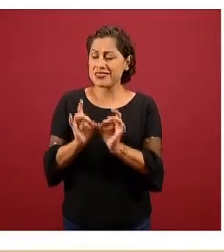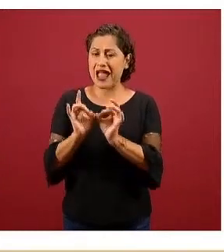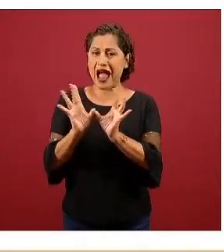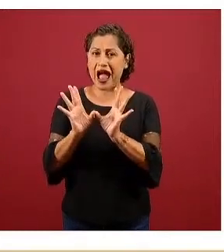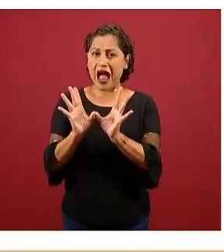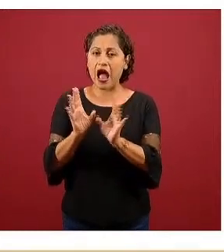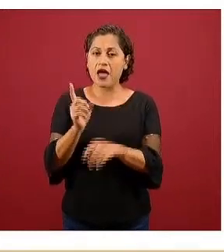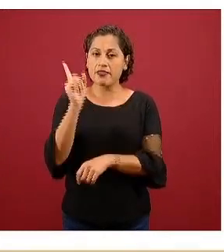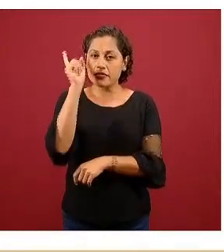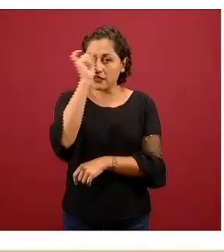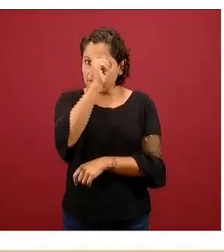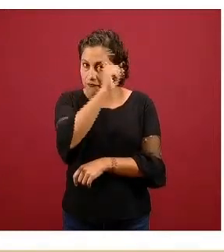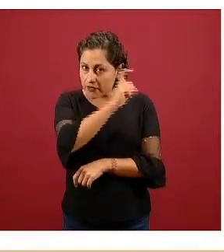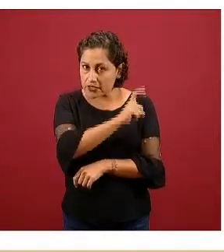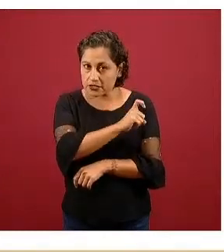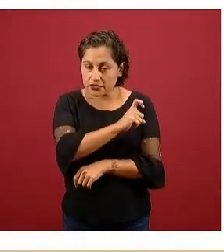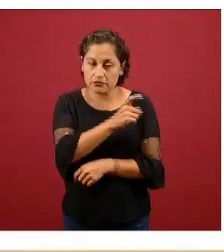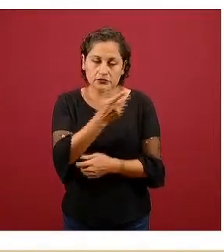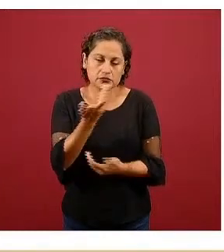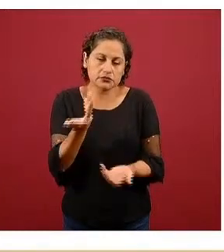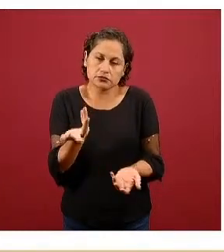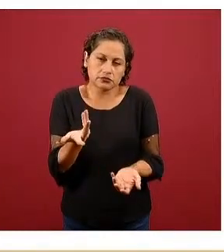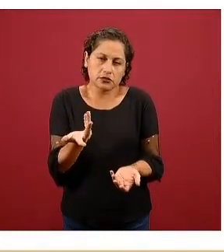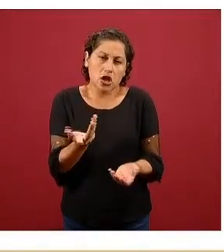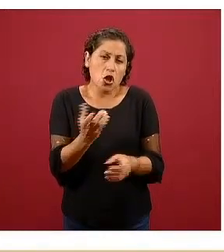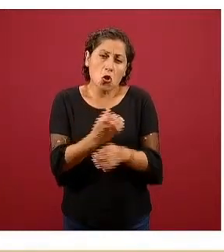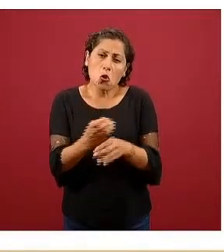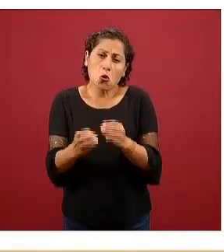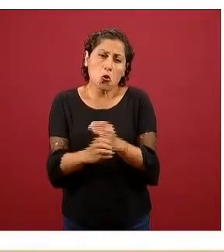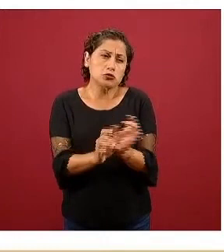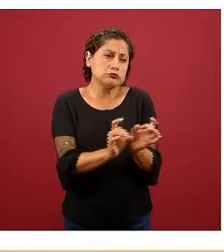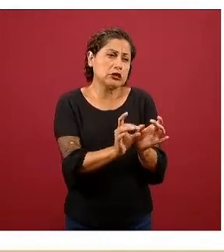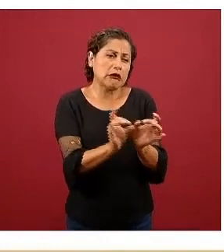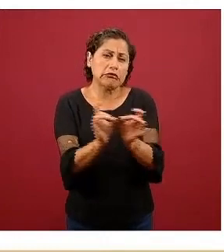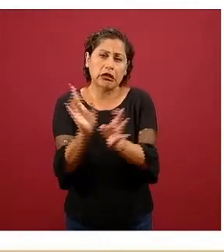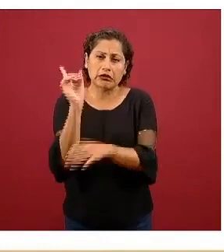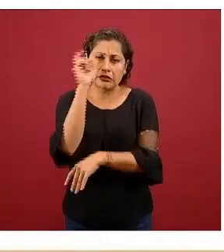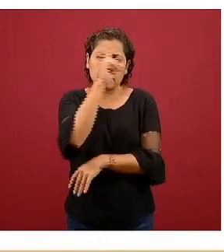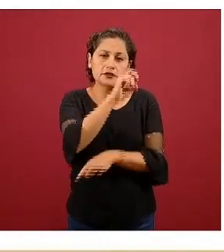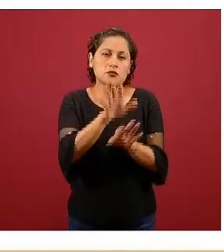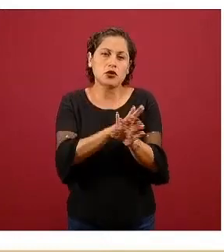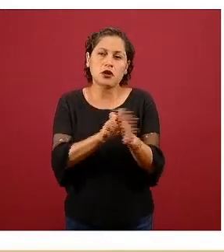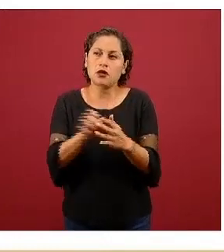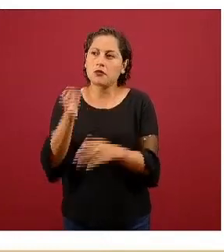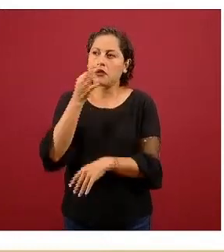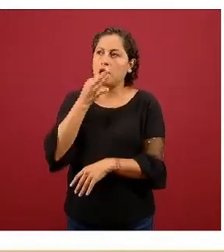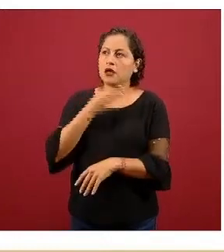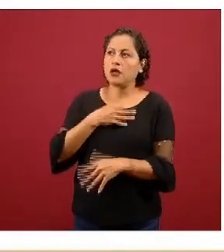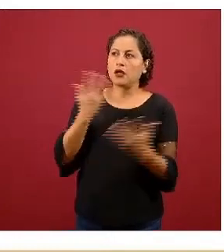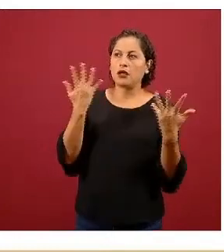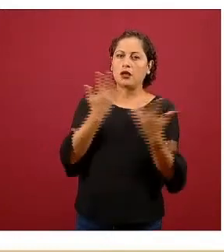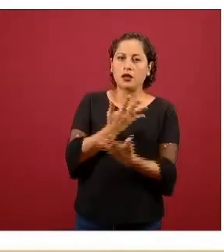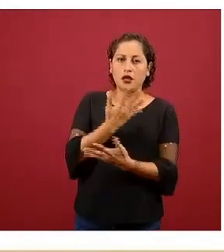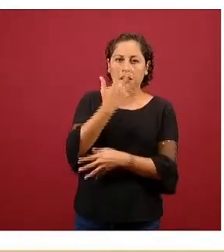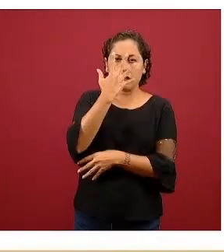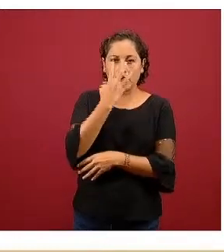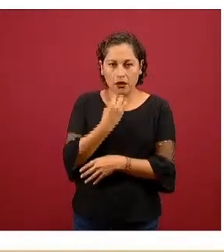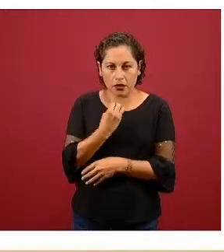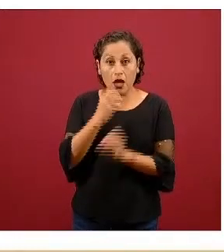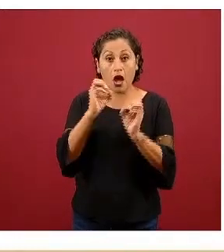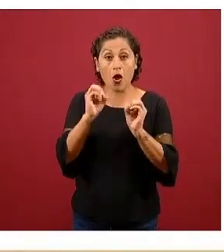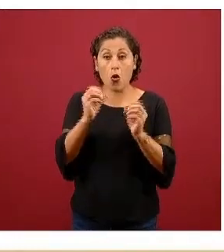términos generales, pues todos los seres humanos las presentamos ante una mala noticia, ante una pérdida, ante un